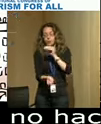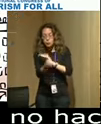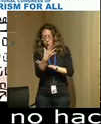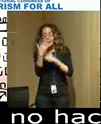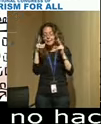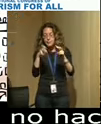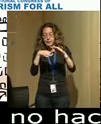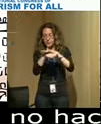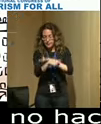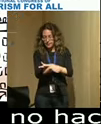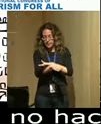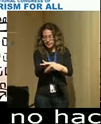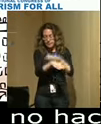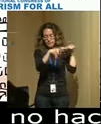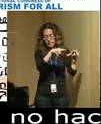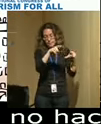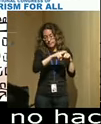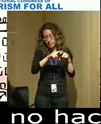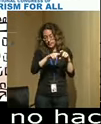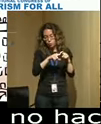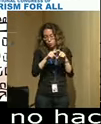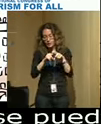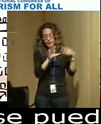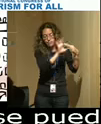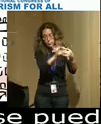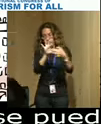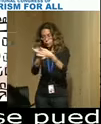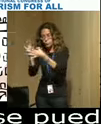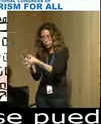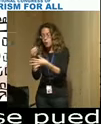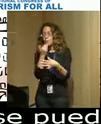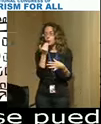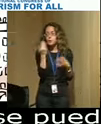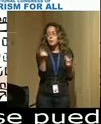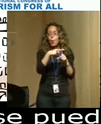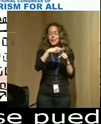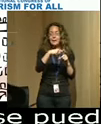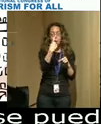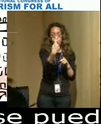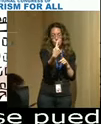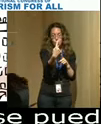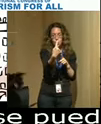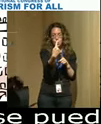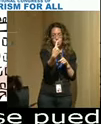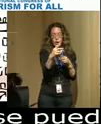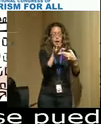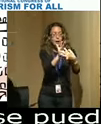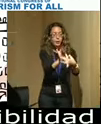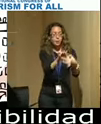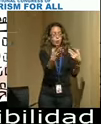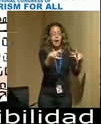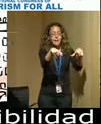de las tipologías. Por ejemplo, podríamos hablar de un nivel 1, que sería la habitación de